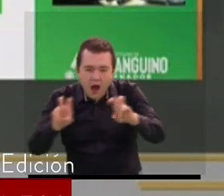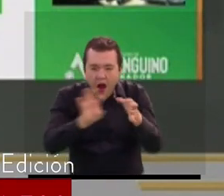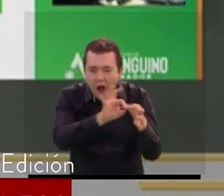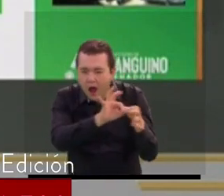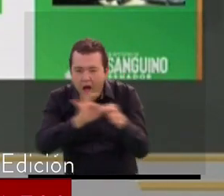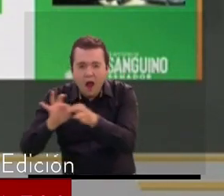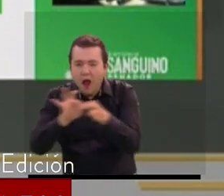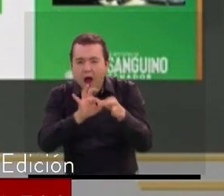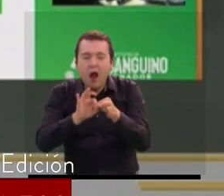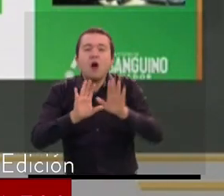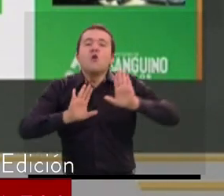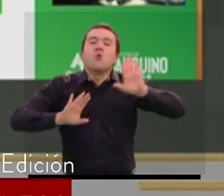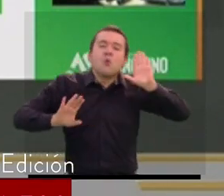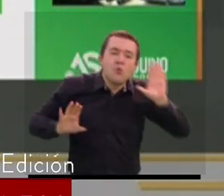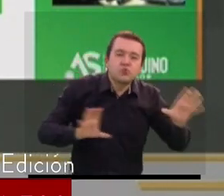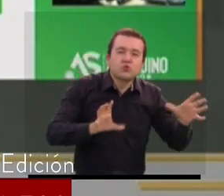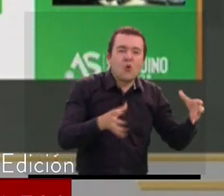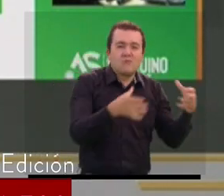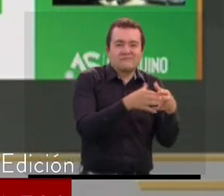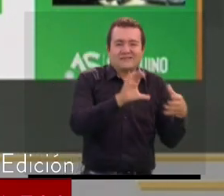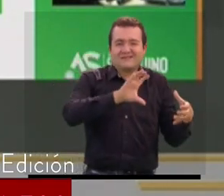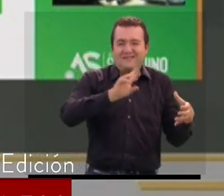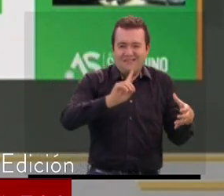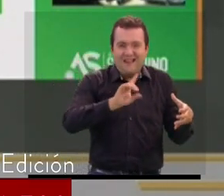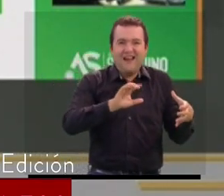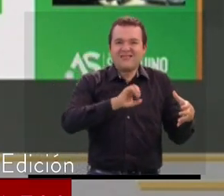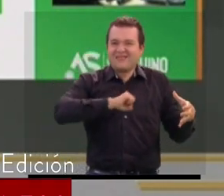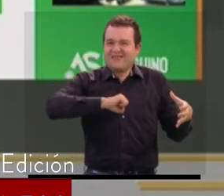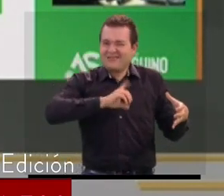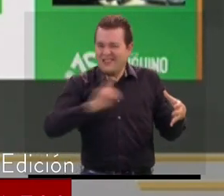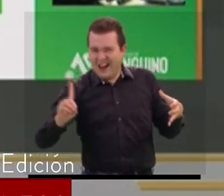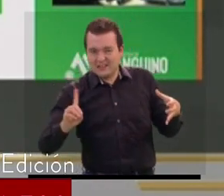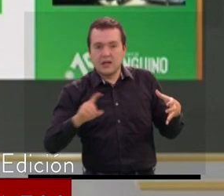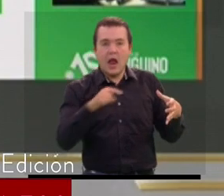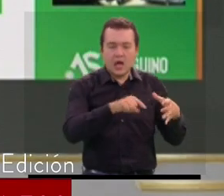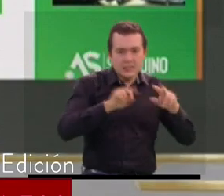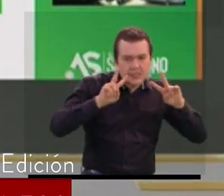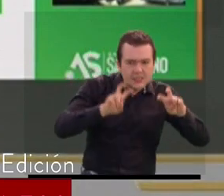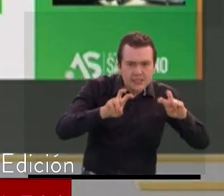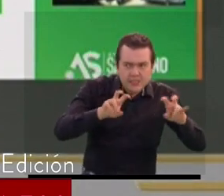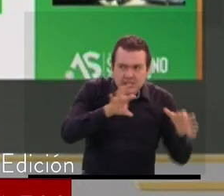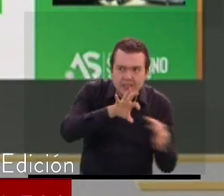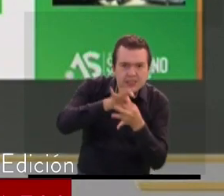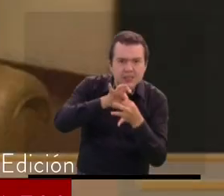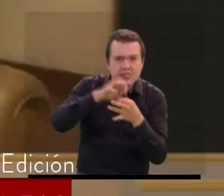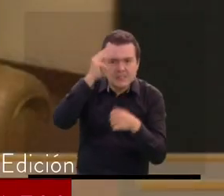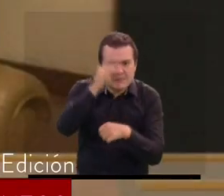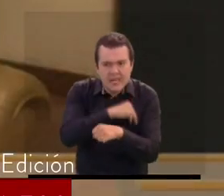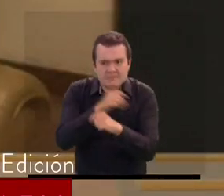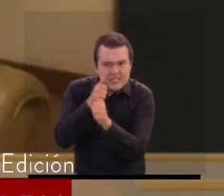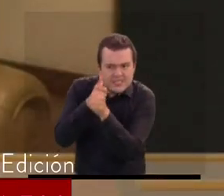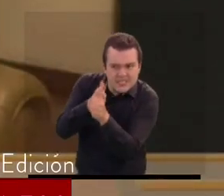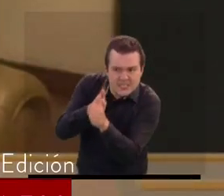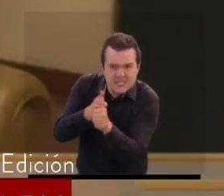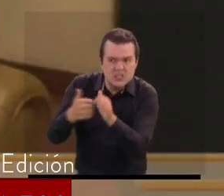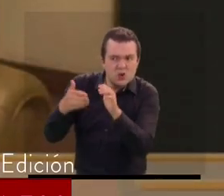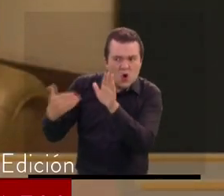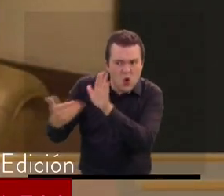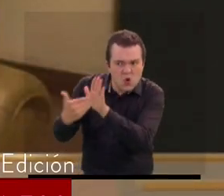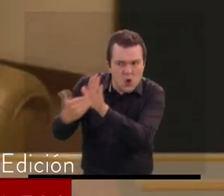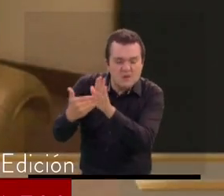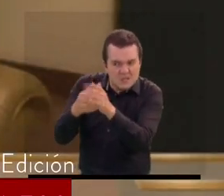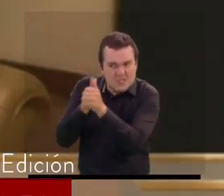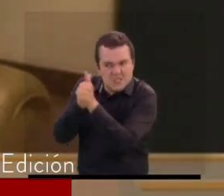extrema derecha enquistada en el aparato militar del Estado para perseguir al opositor político. En el Centro